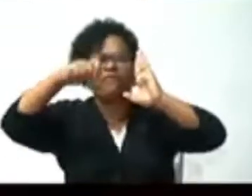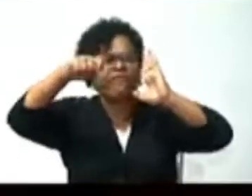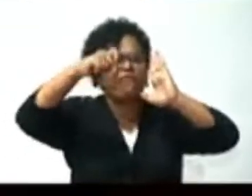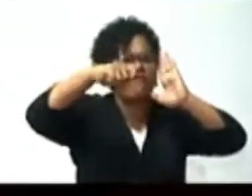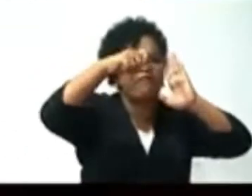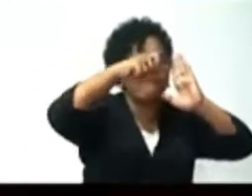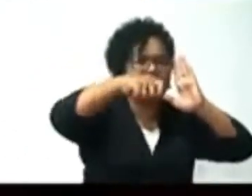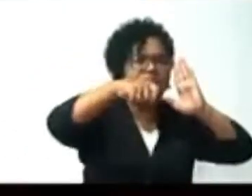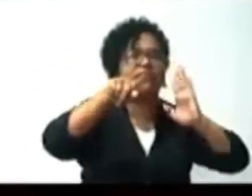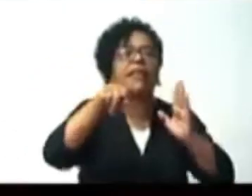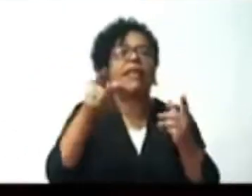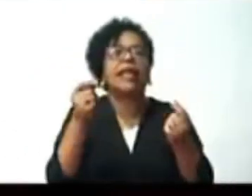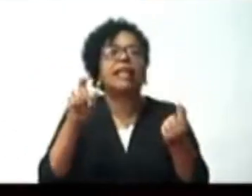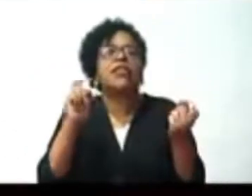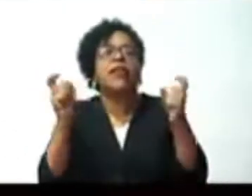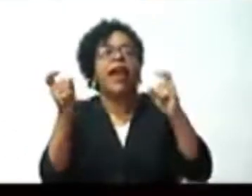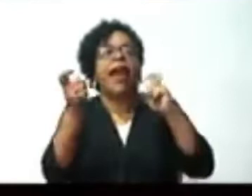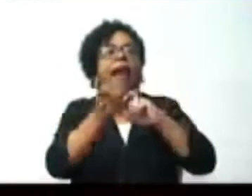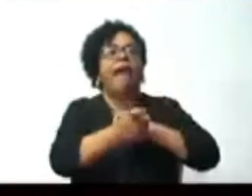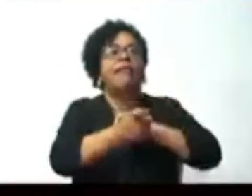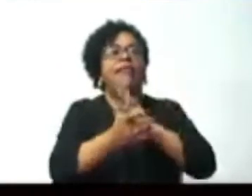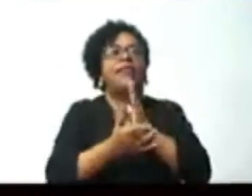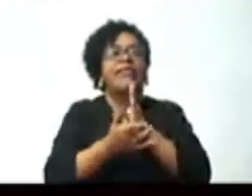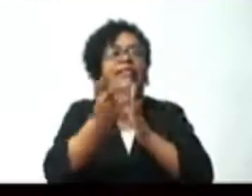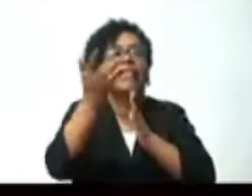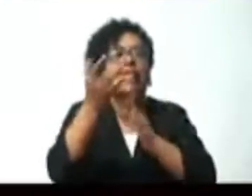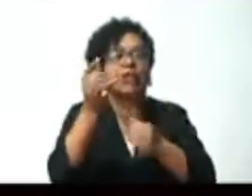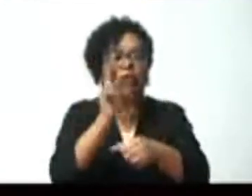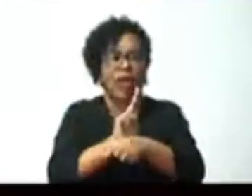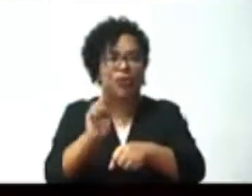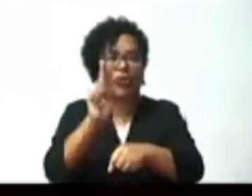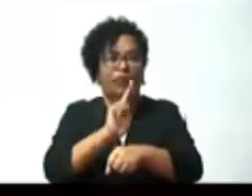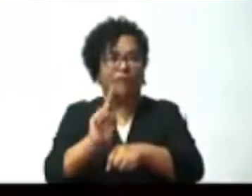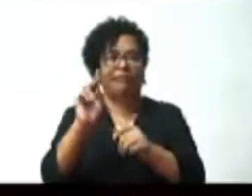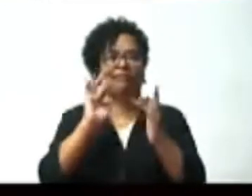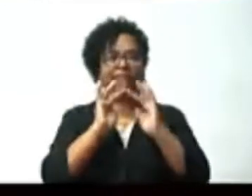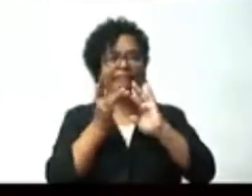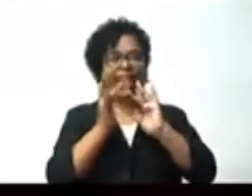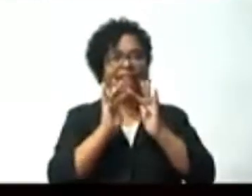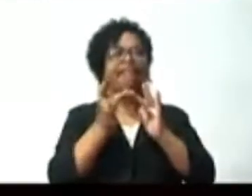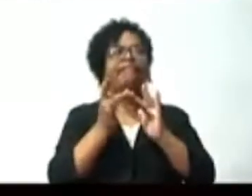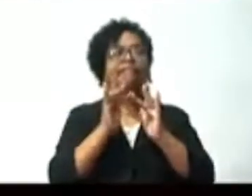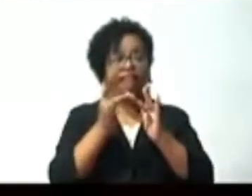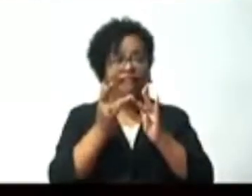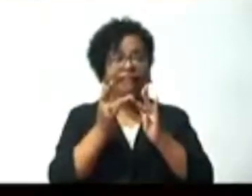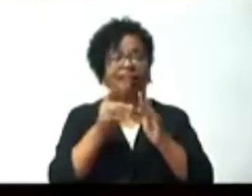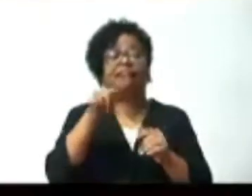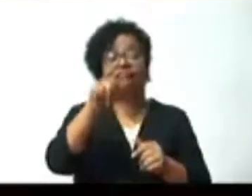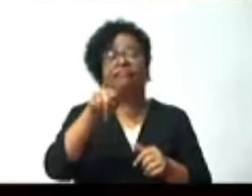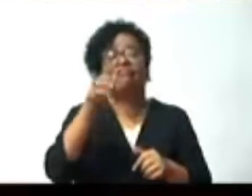periodismo virtual, al periodismo digital, pero a él se le va a recordar